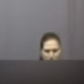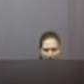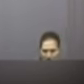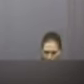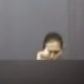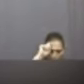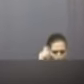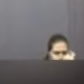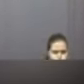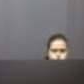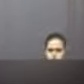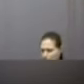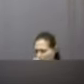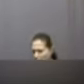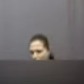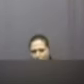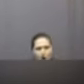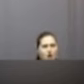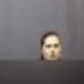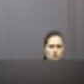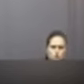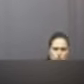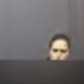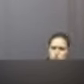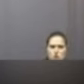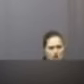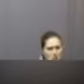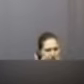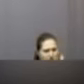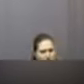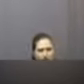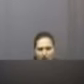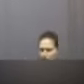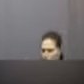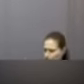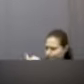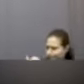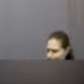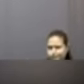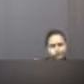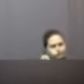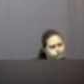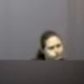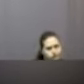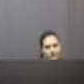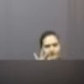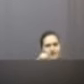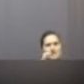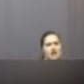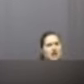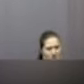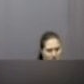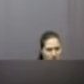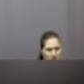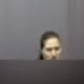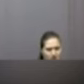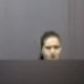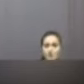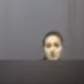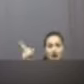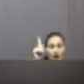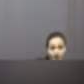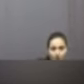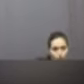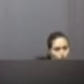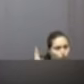principio al introducir la pieza y dar ese espacio para iniciar en enero eh que esto era un